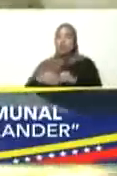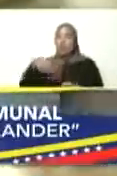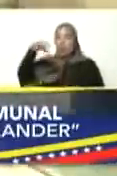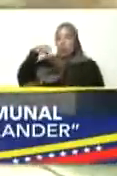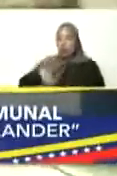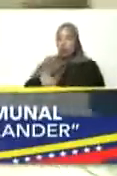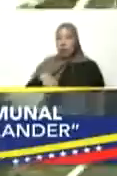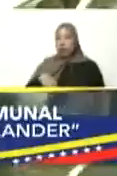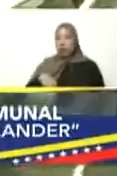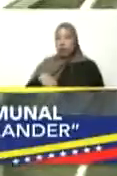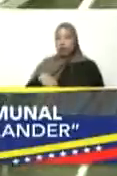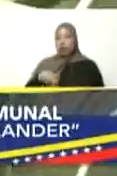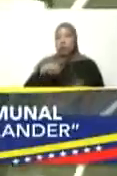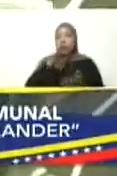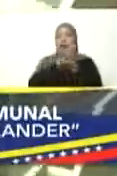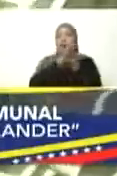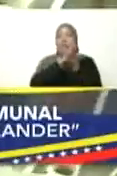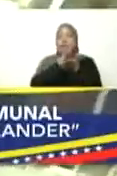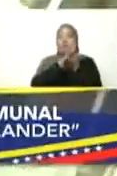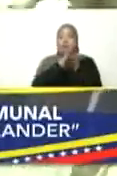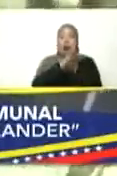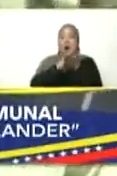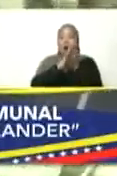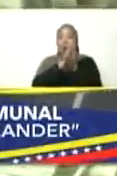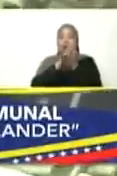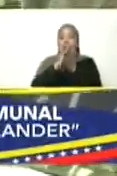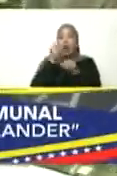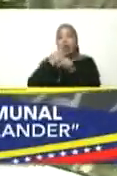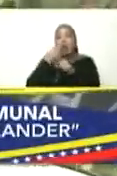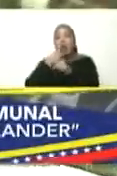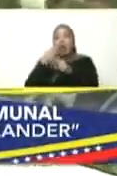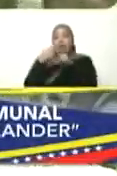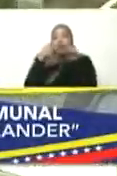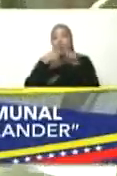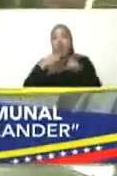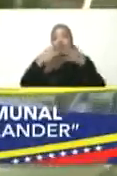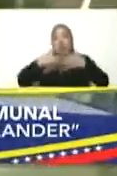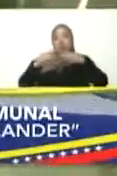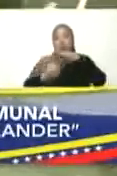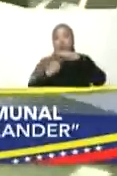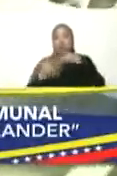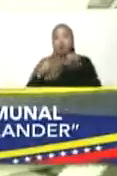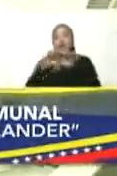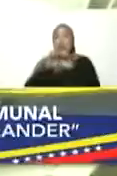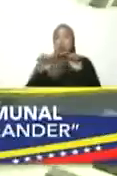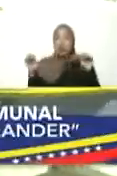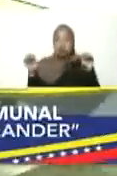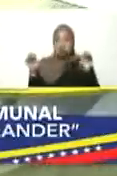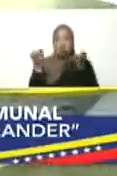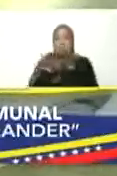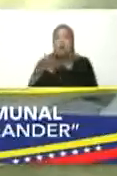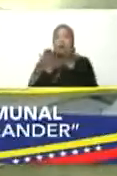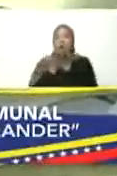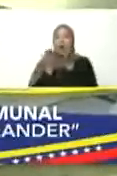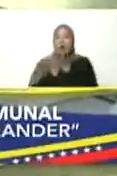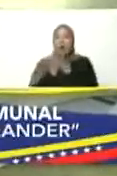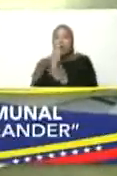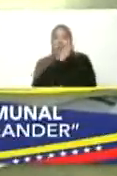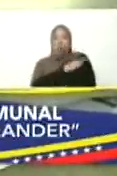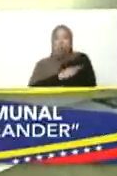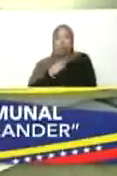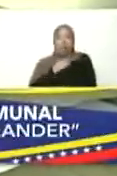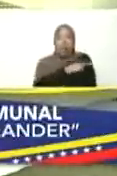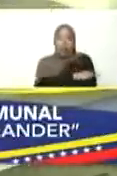va a estar en la mesa de las personas que trabajan en las diferentes instituciones educativas y también en los CDI, hospitales,